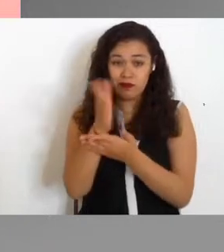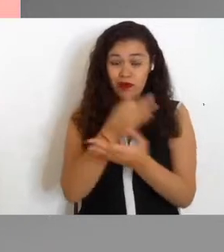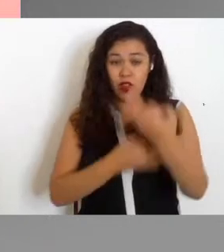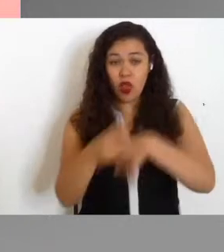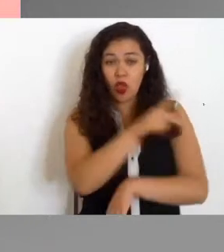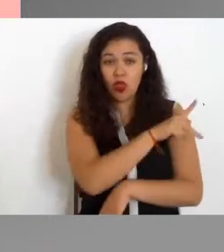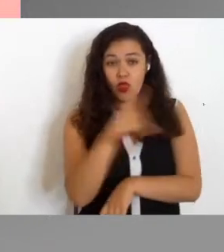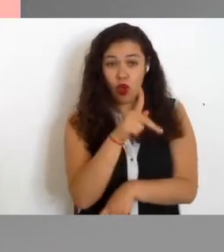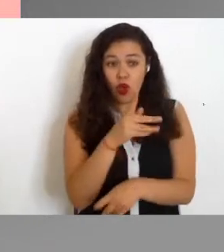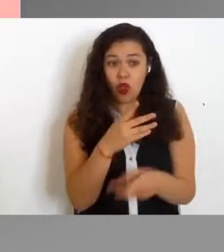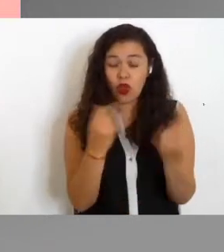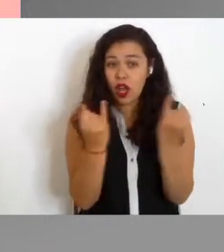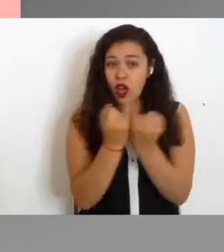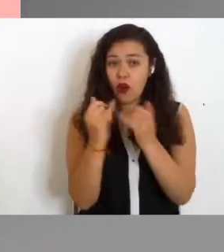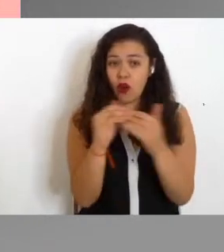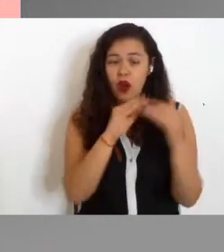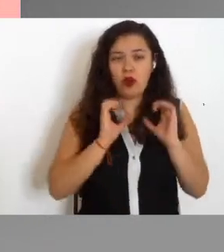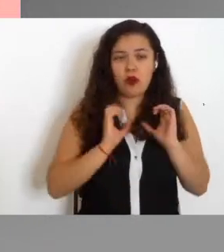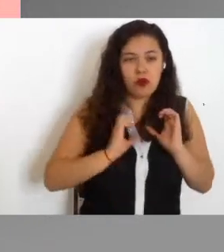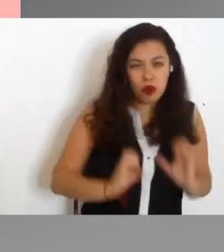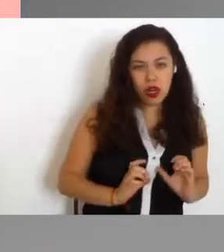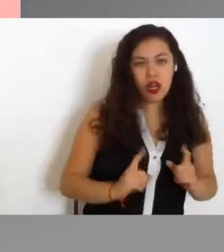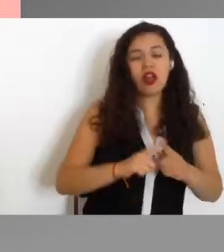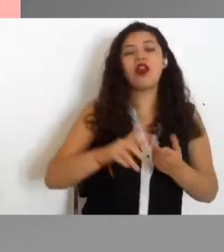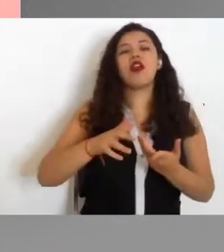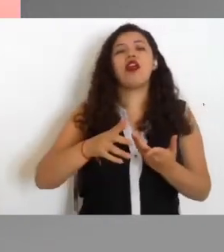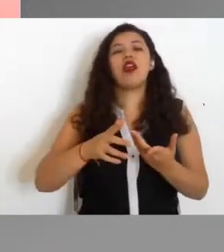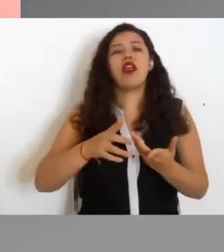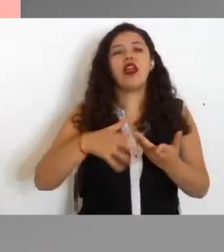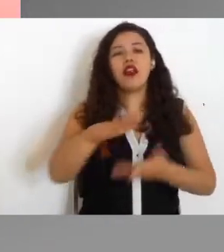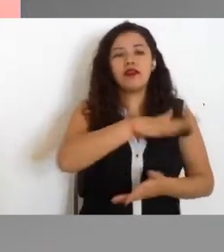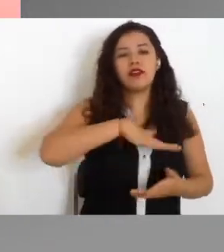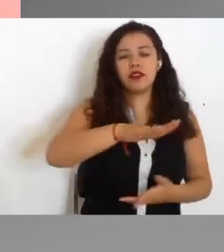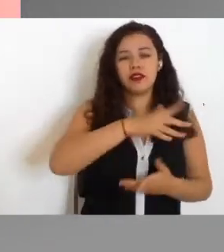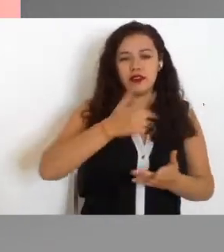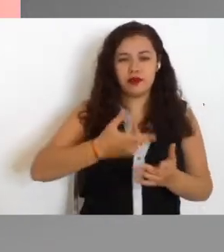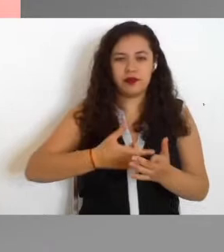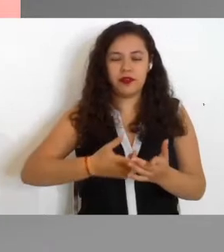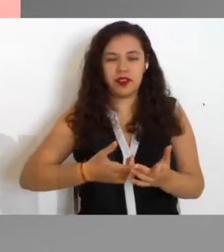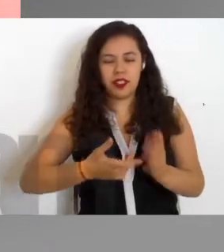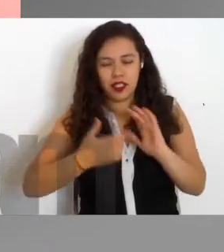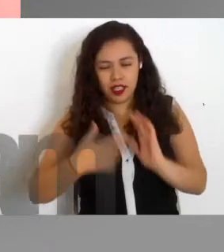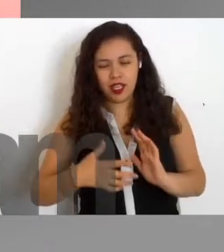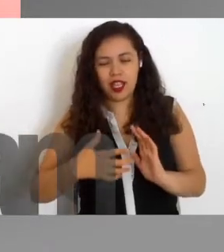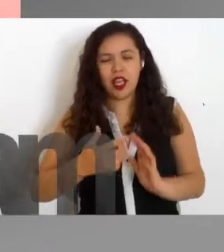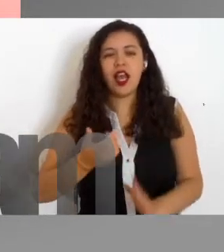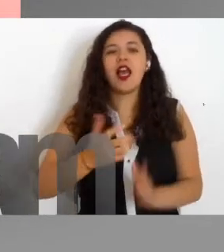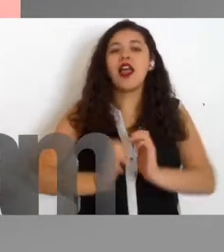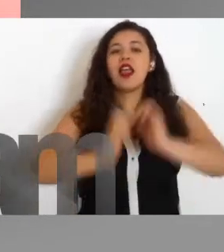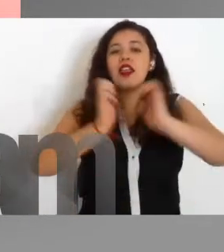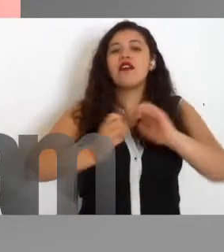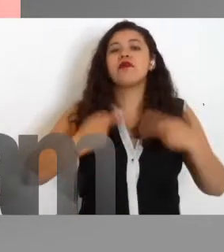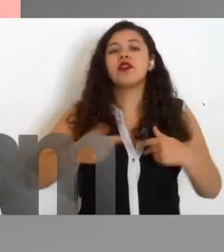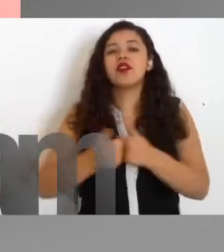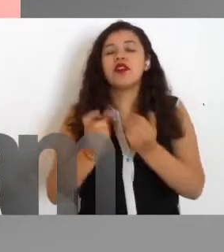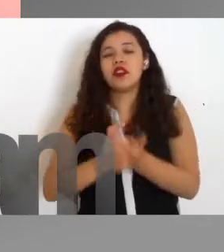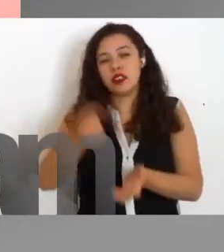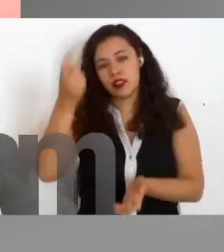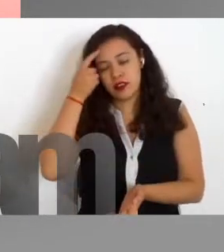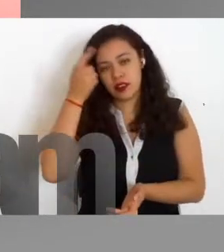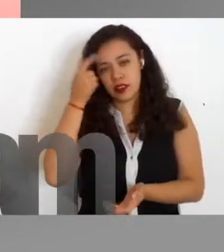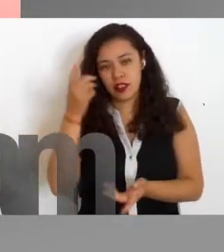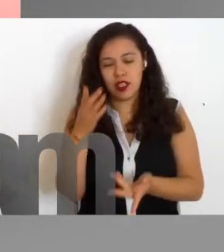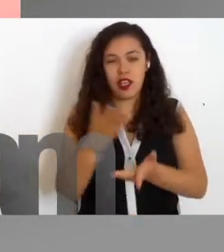con todos, ¿no? Física, arquitectónica, intelectual, también para las personas con discapacidad intelectual a través de la accesibilidad